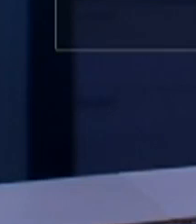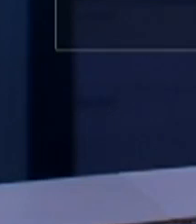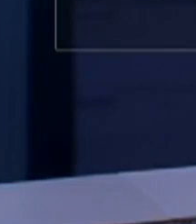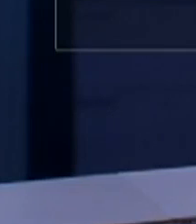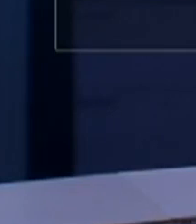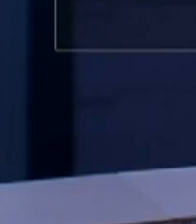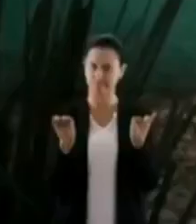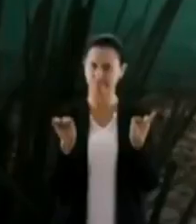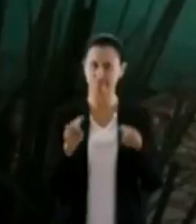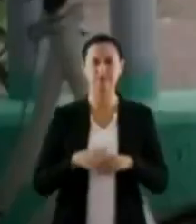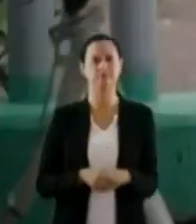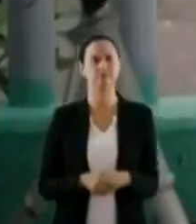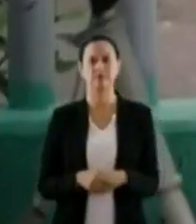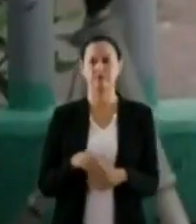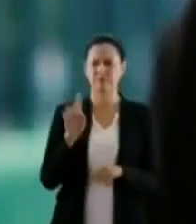la salud.